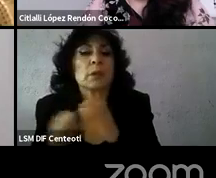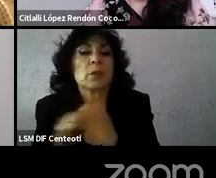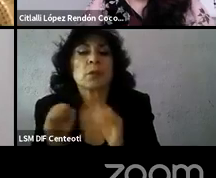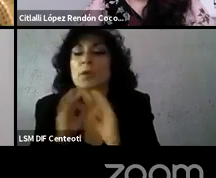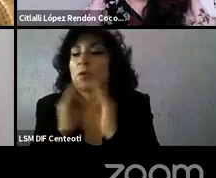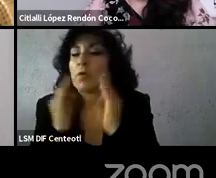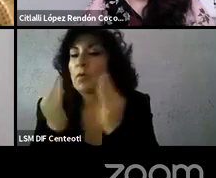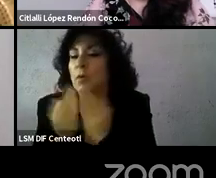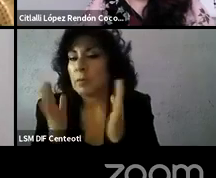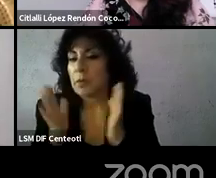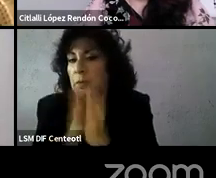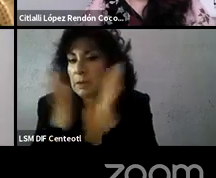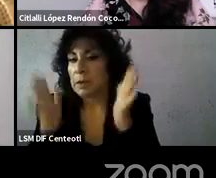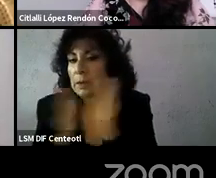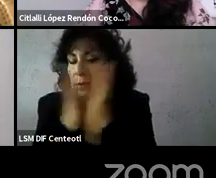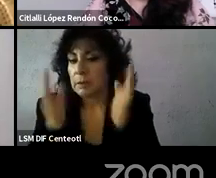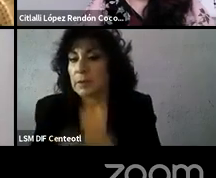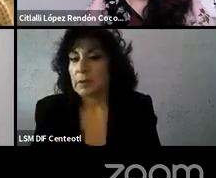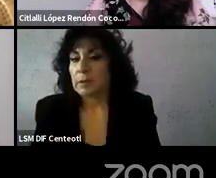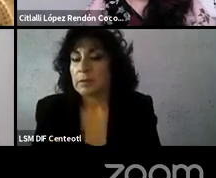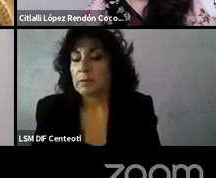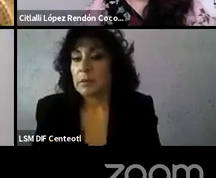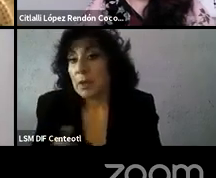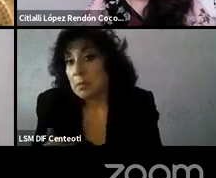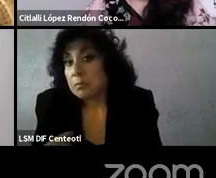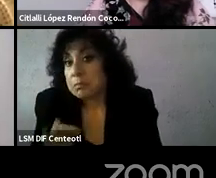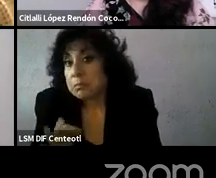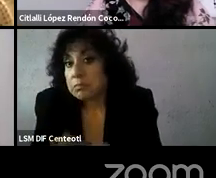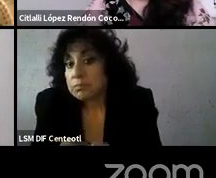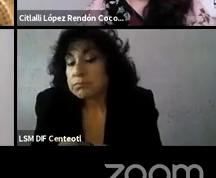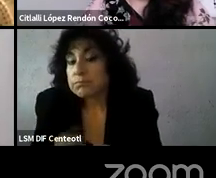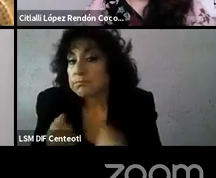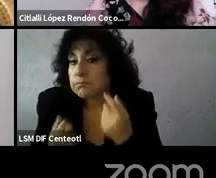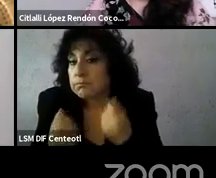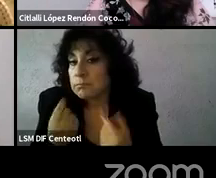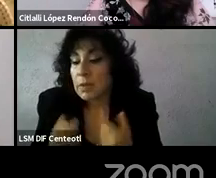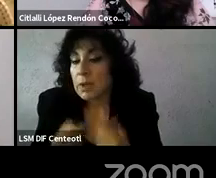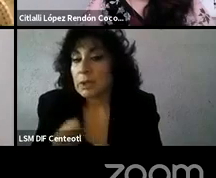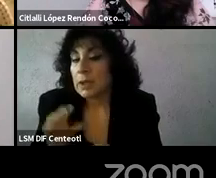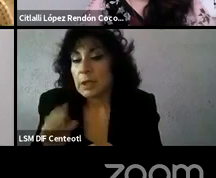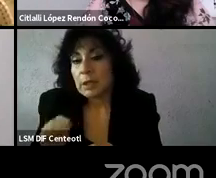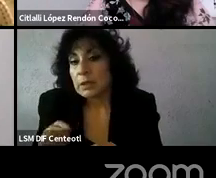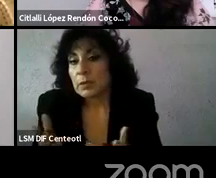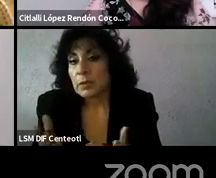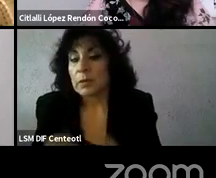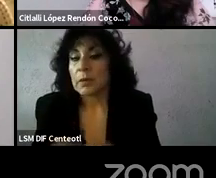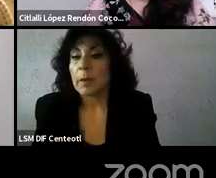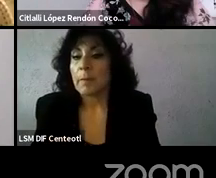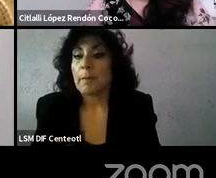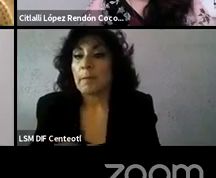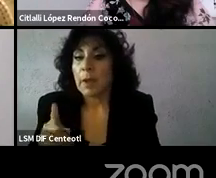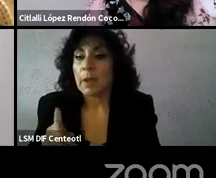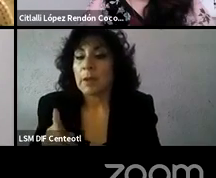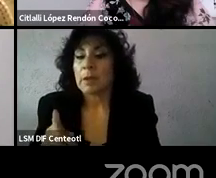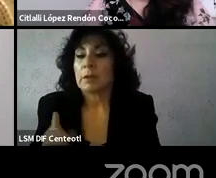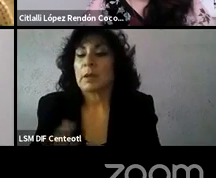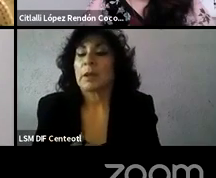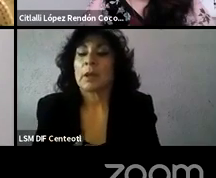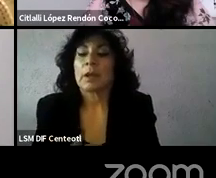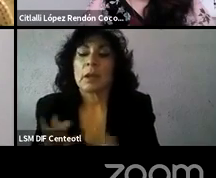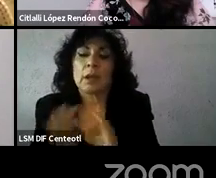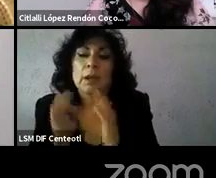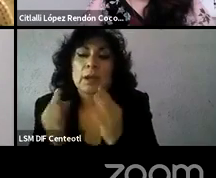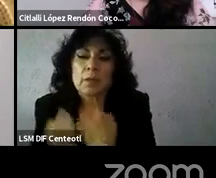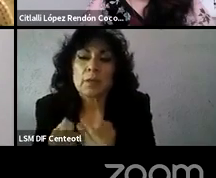forma concreta como para poder hacer, se trata de ir viendo lo que son las prácticas restaurativas, hay que